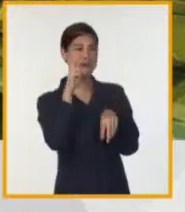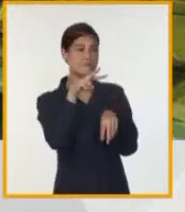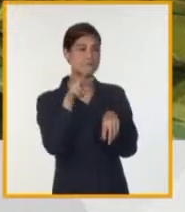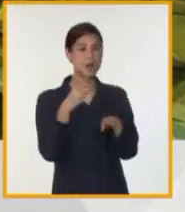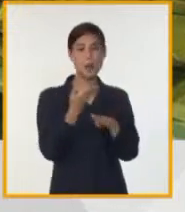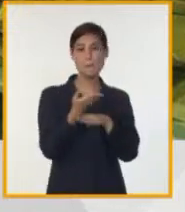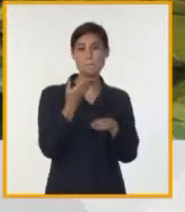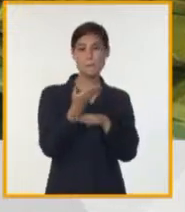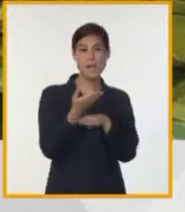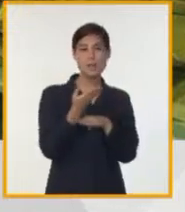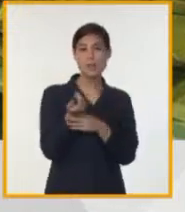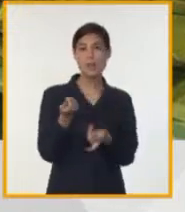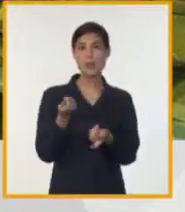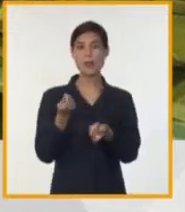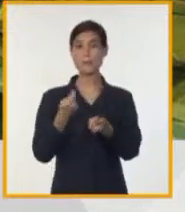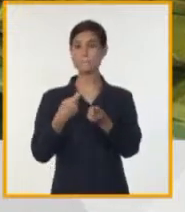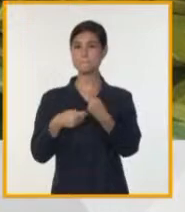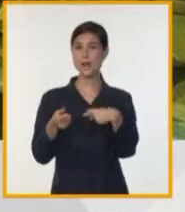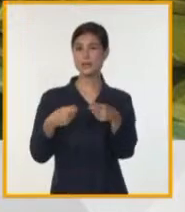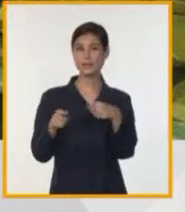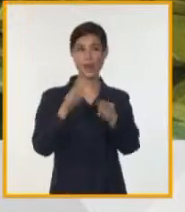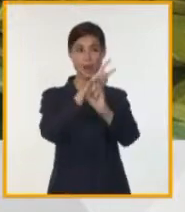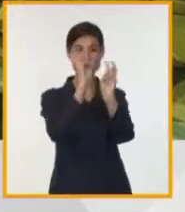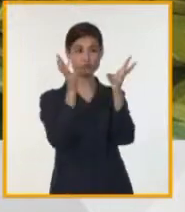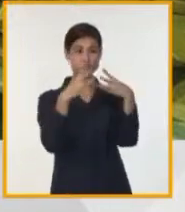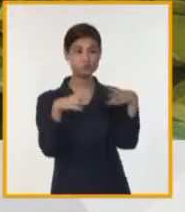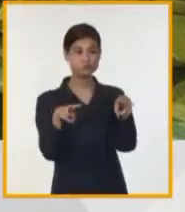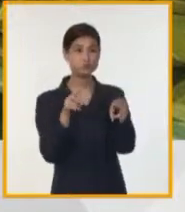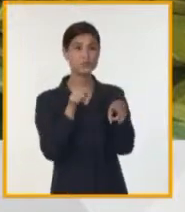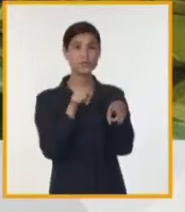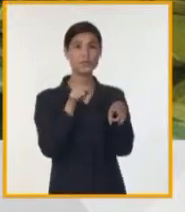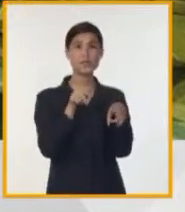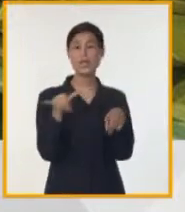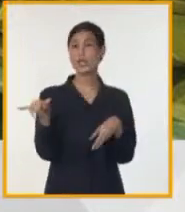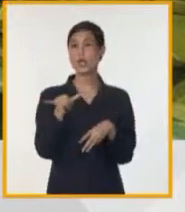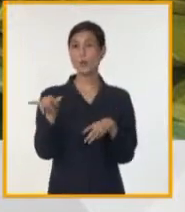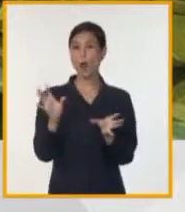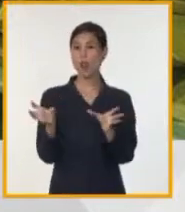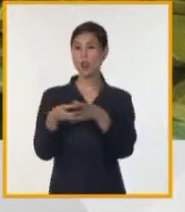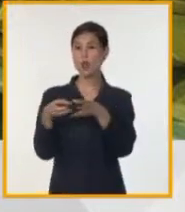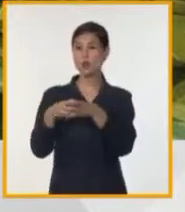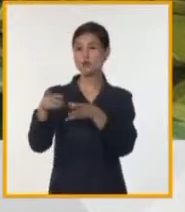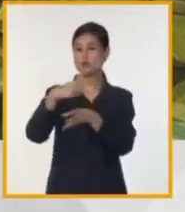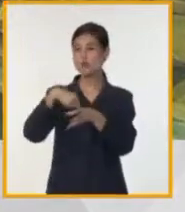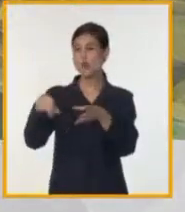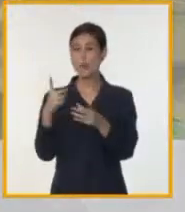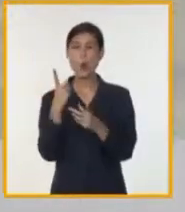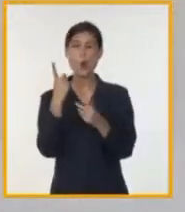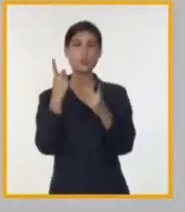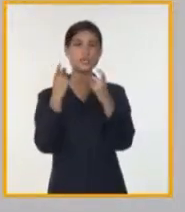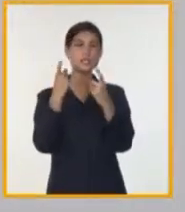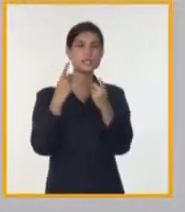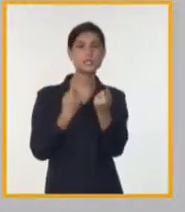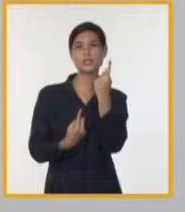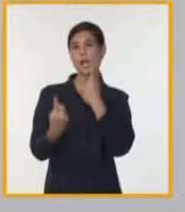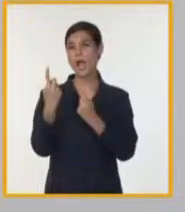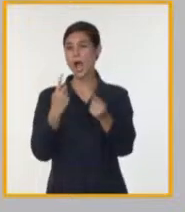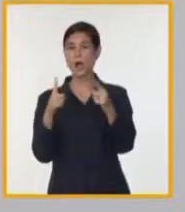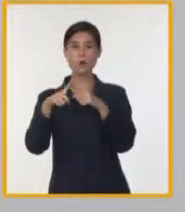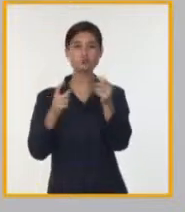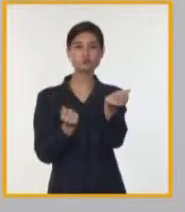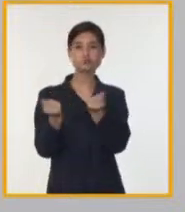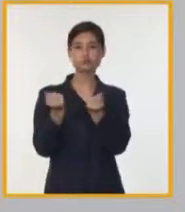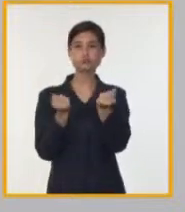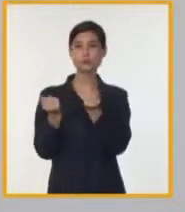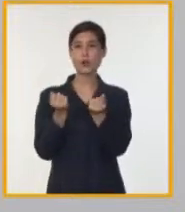logra vender, hacer ventas online, se llevan, cuenta con equipo, con vehículos para el traslado de sus recursos,